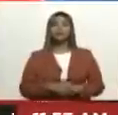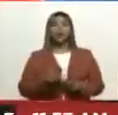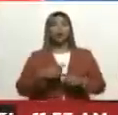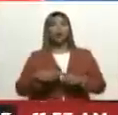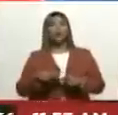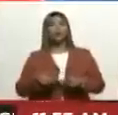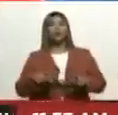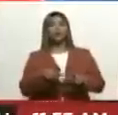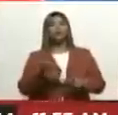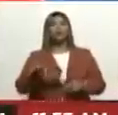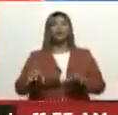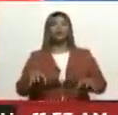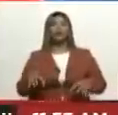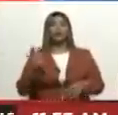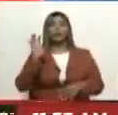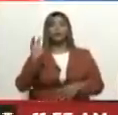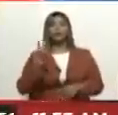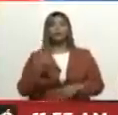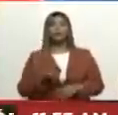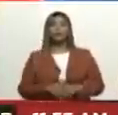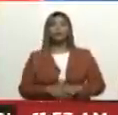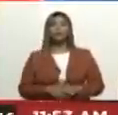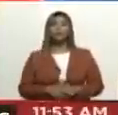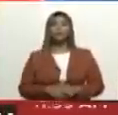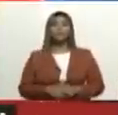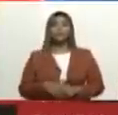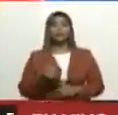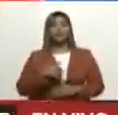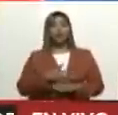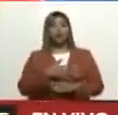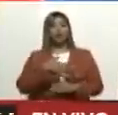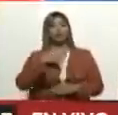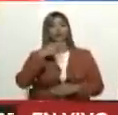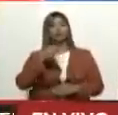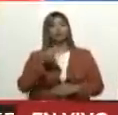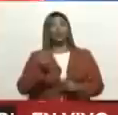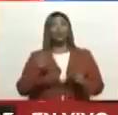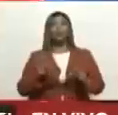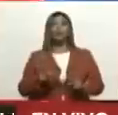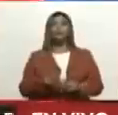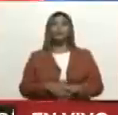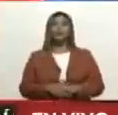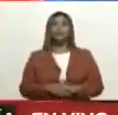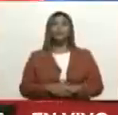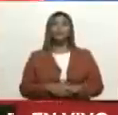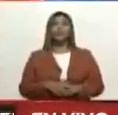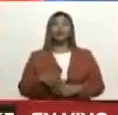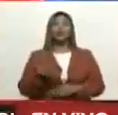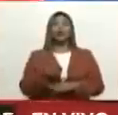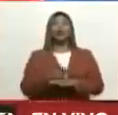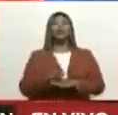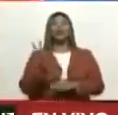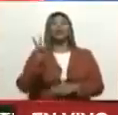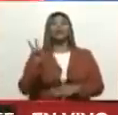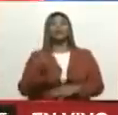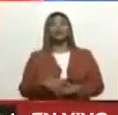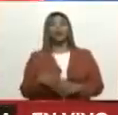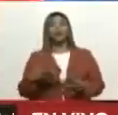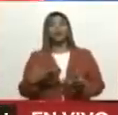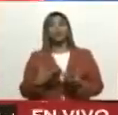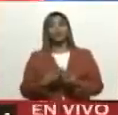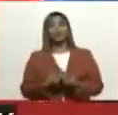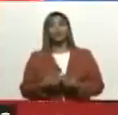de nuestra patria. Lo he dicho en varias oportunidades, el Estado venezolano en